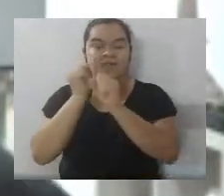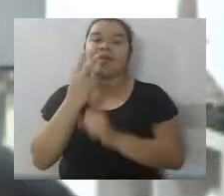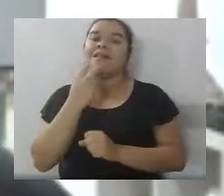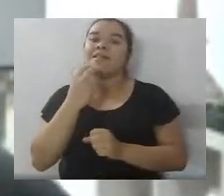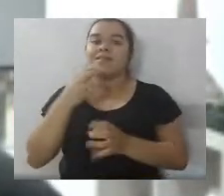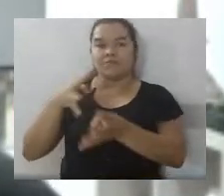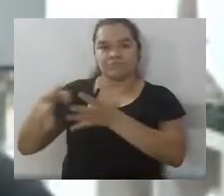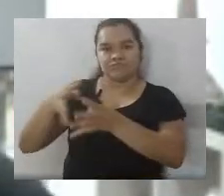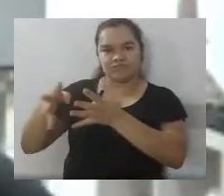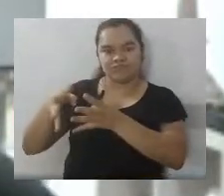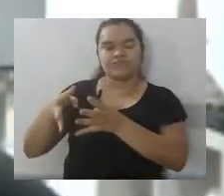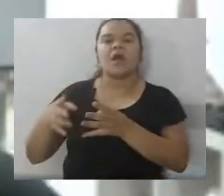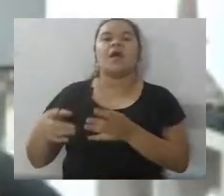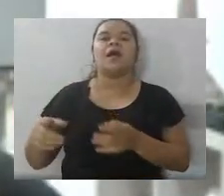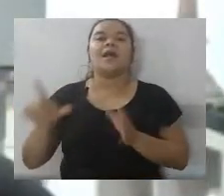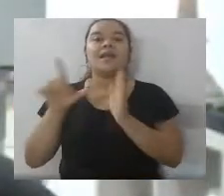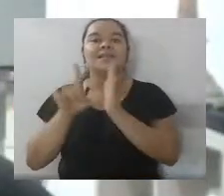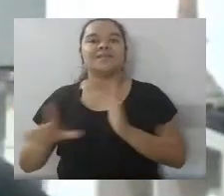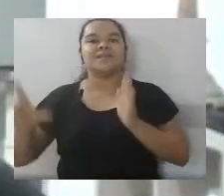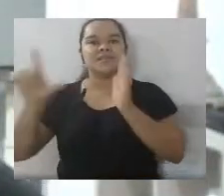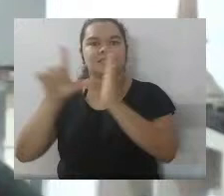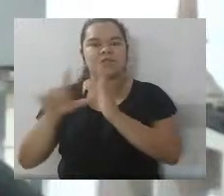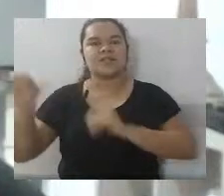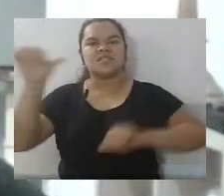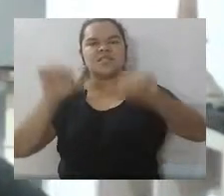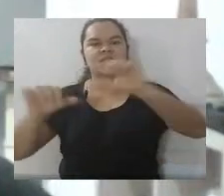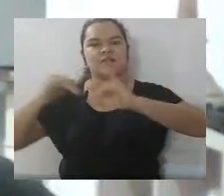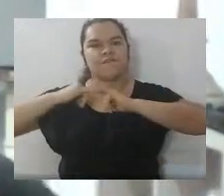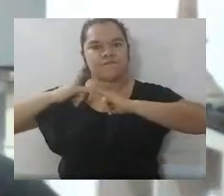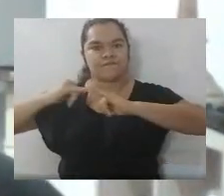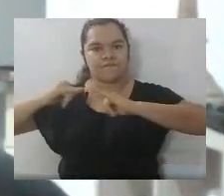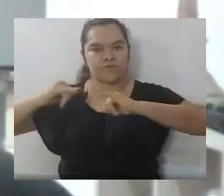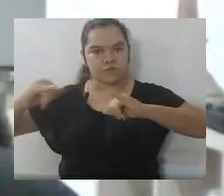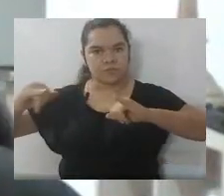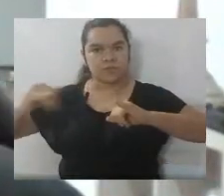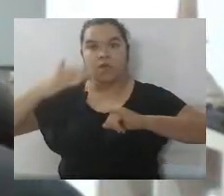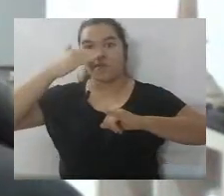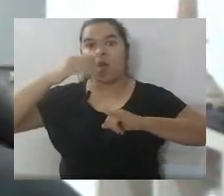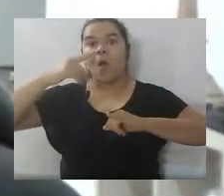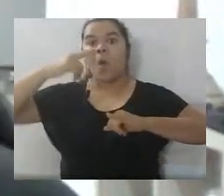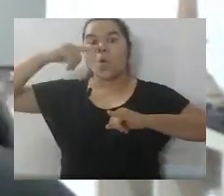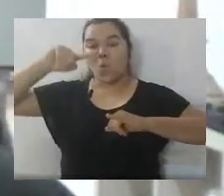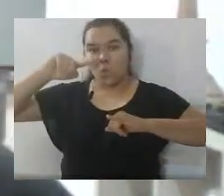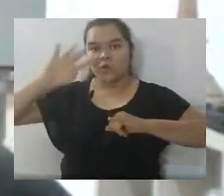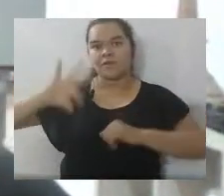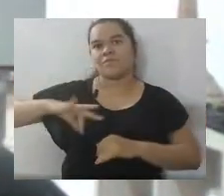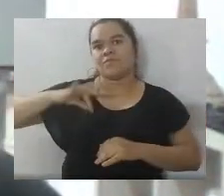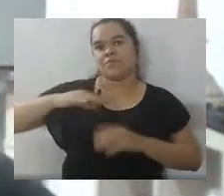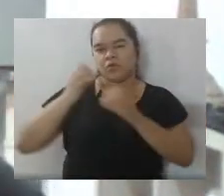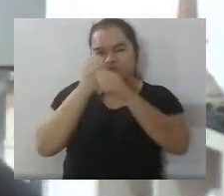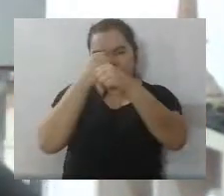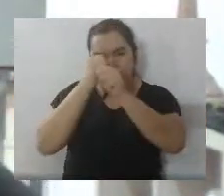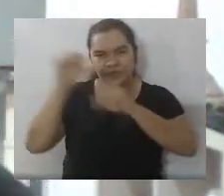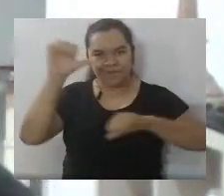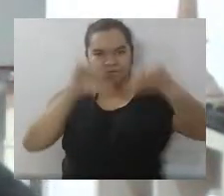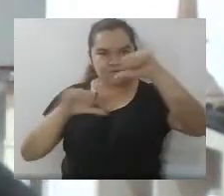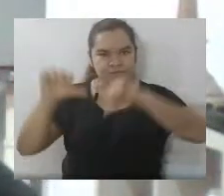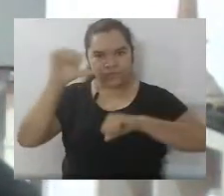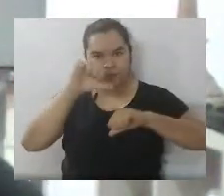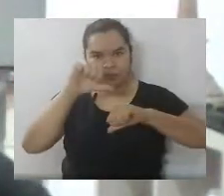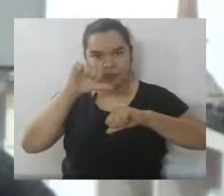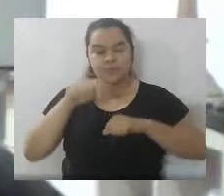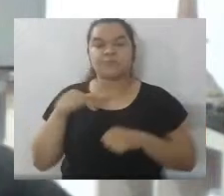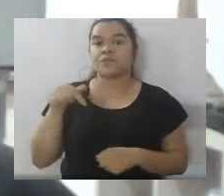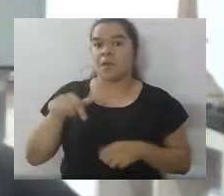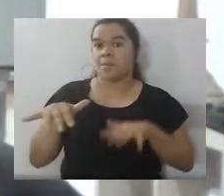de la información y el último panel va a ser el de la carrera de bioquímica. Esta actividad va a tener